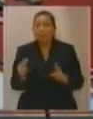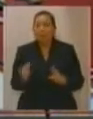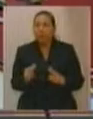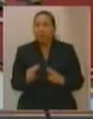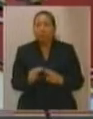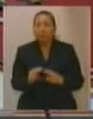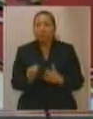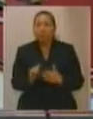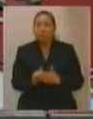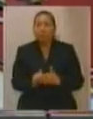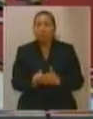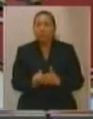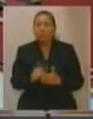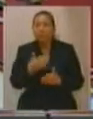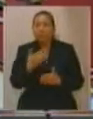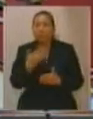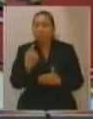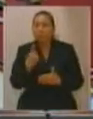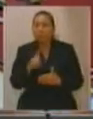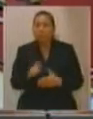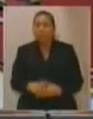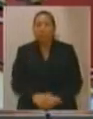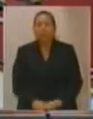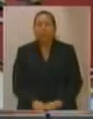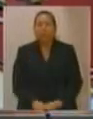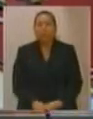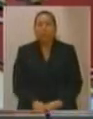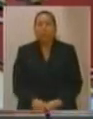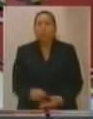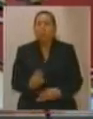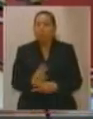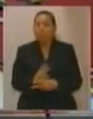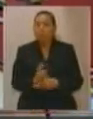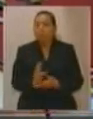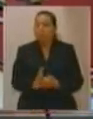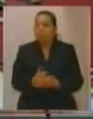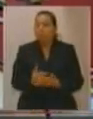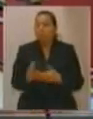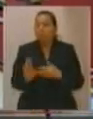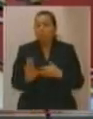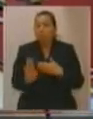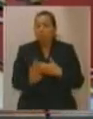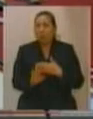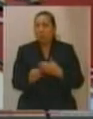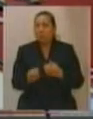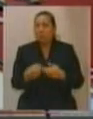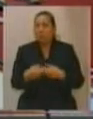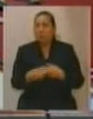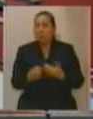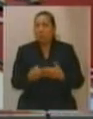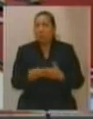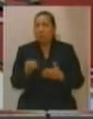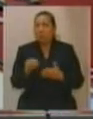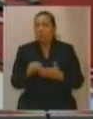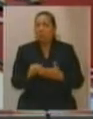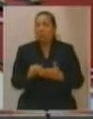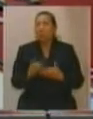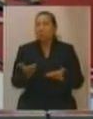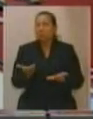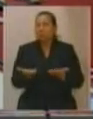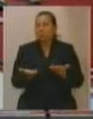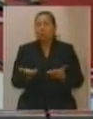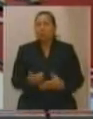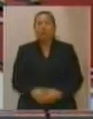encontrado que el contexto mejor para la crianza, para la educación y protección de esa prole es en un contexto de estabilidad